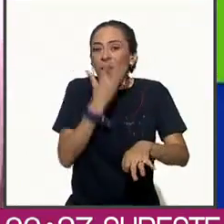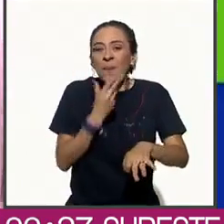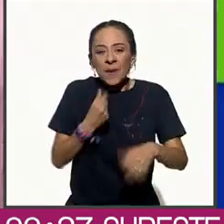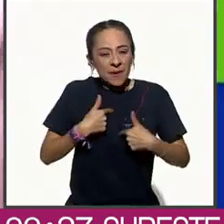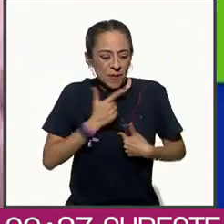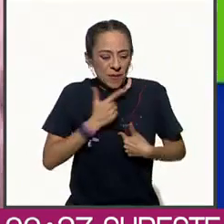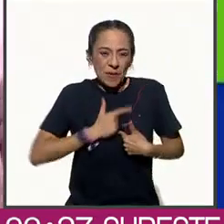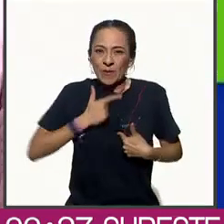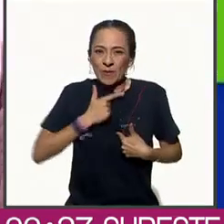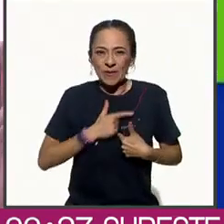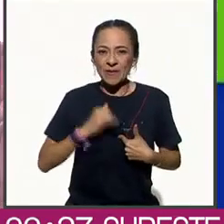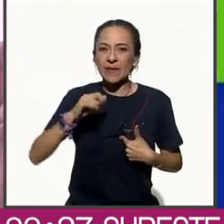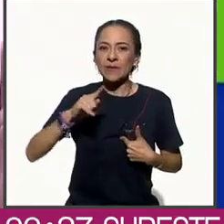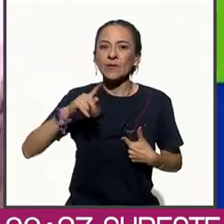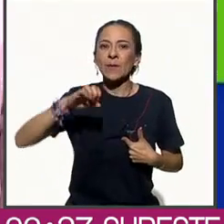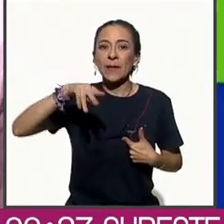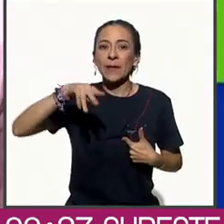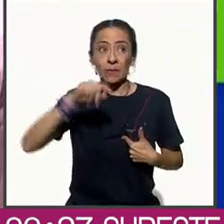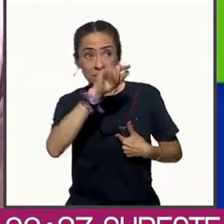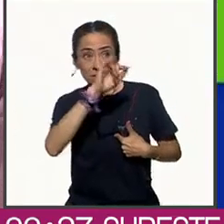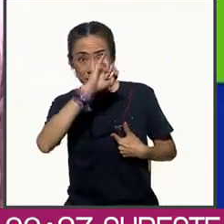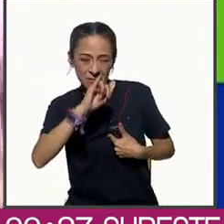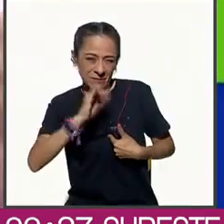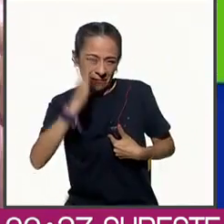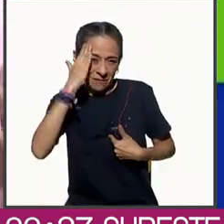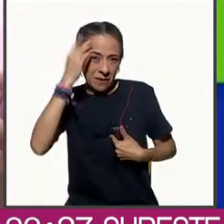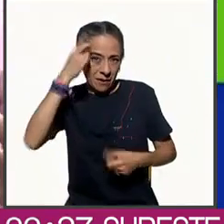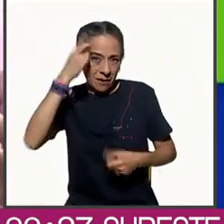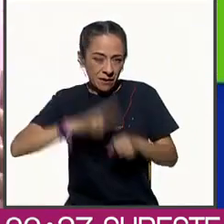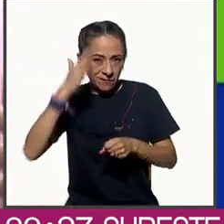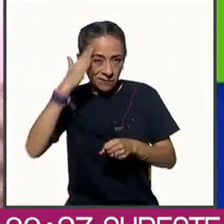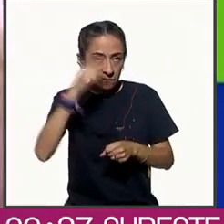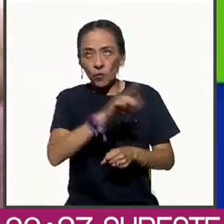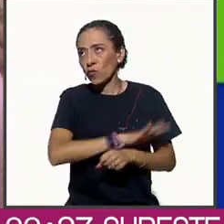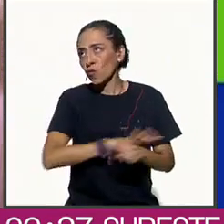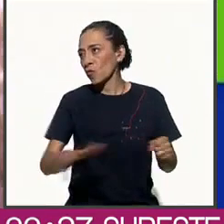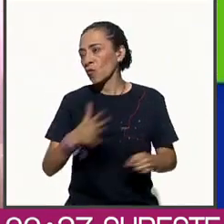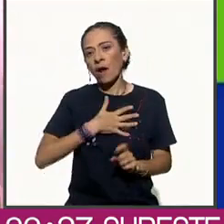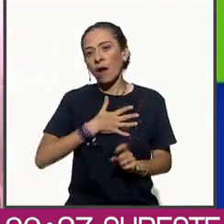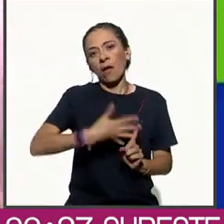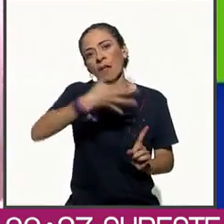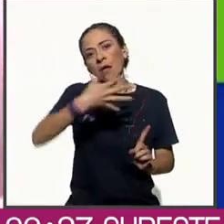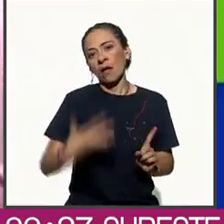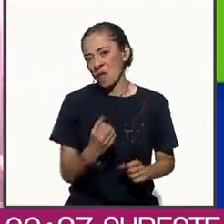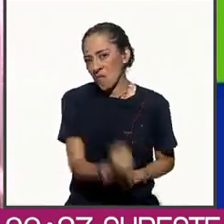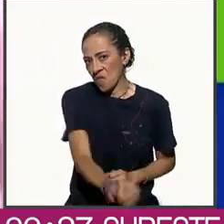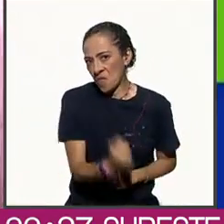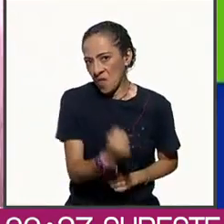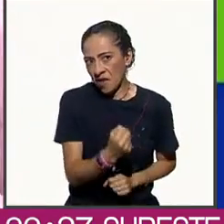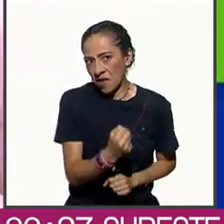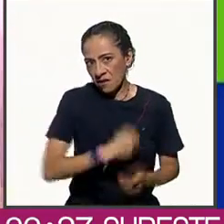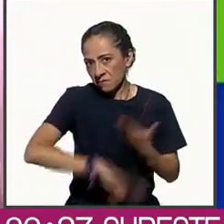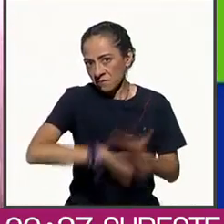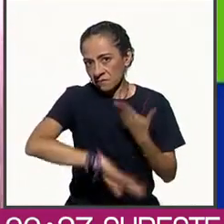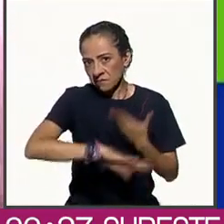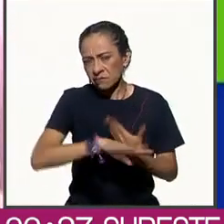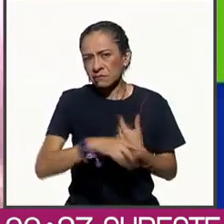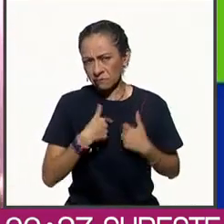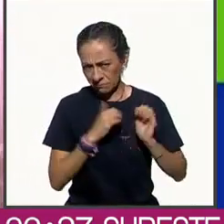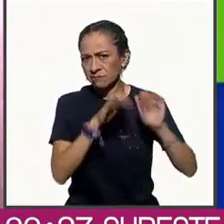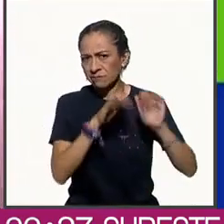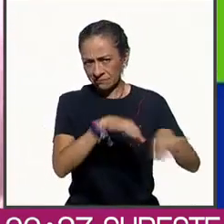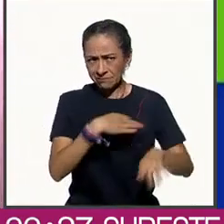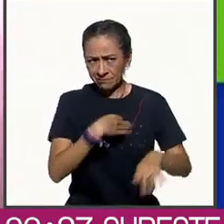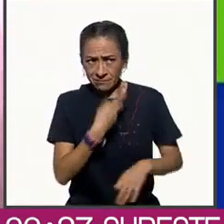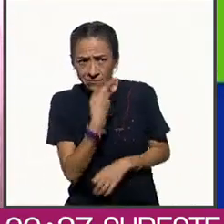el director general era una persona demasiado homofóbica. Entonces, cuando yo en ese trabajo, yo le digo que soy un chico trans porque me